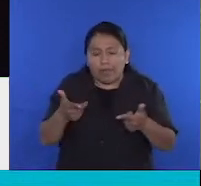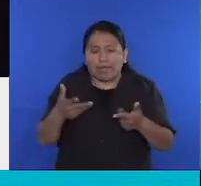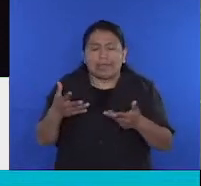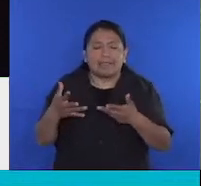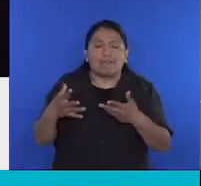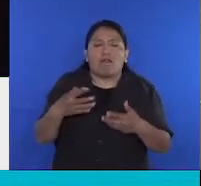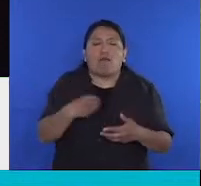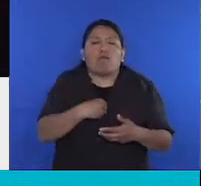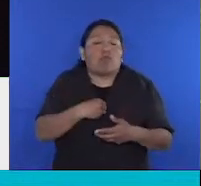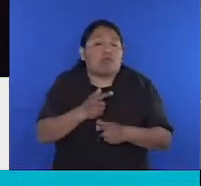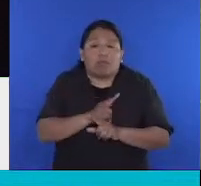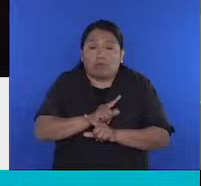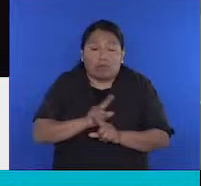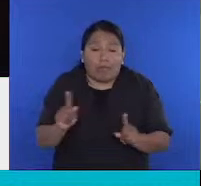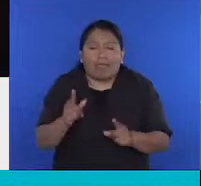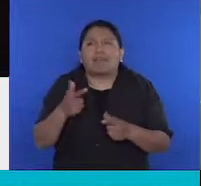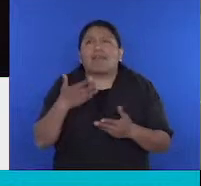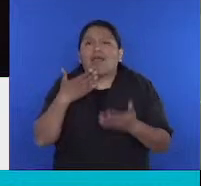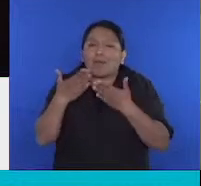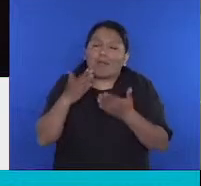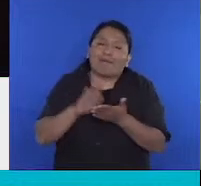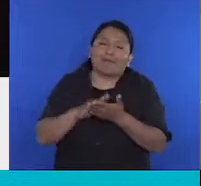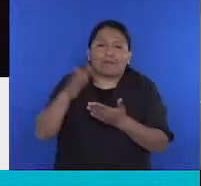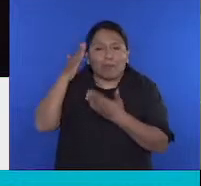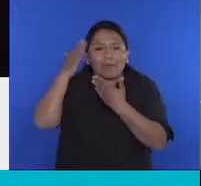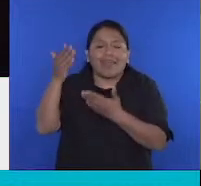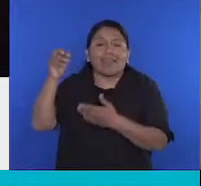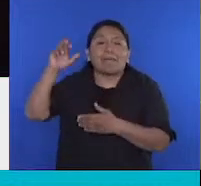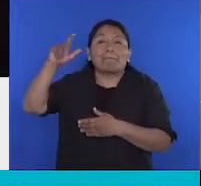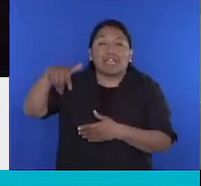homenaje al general Perón, yo me acordaba de algunos